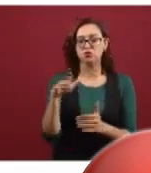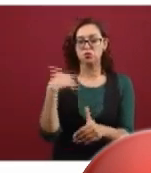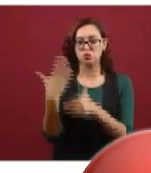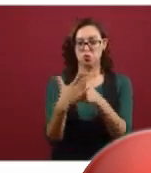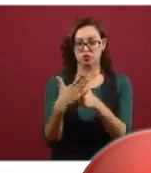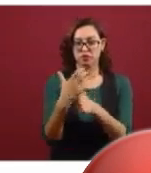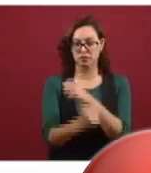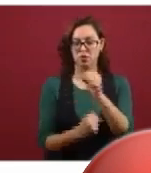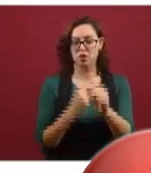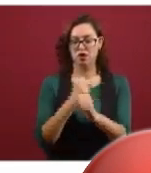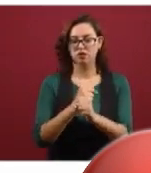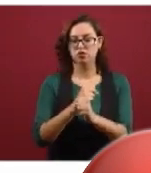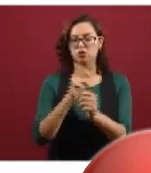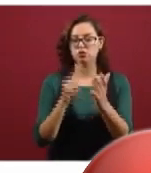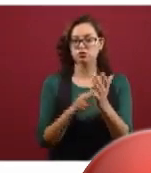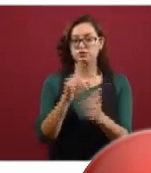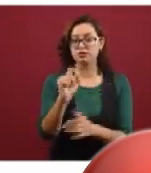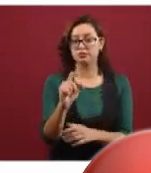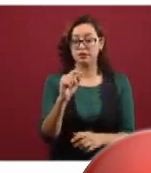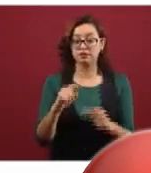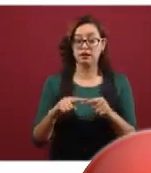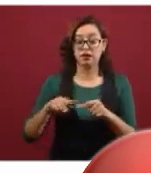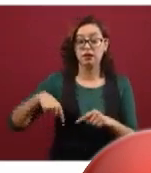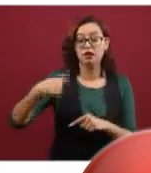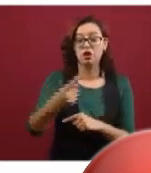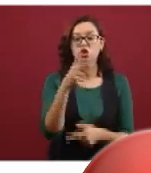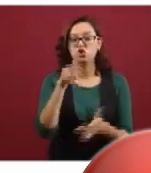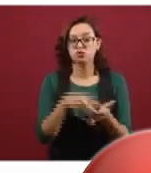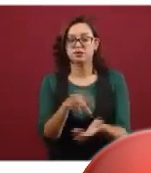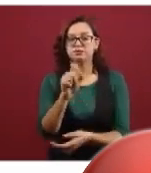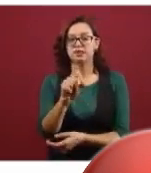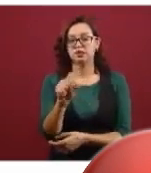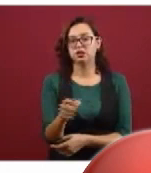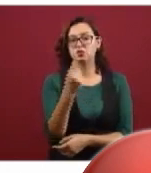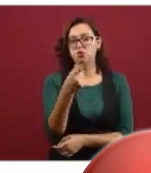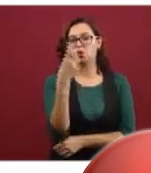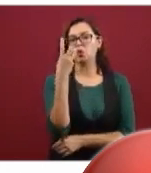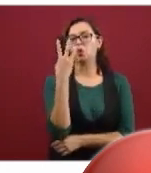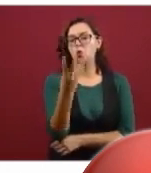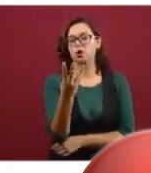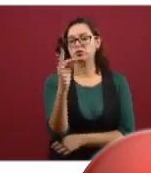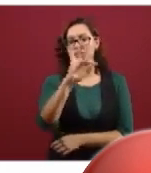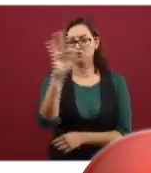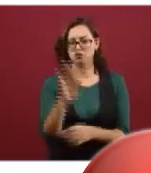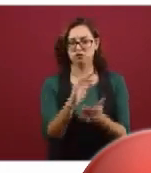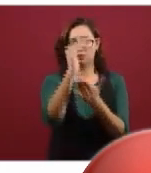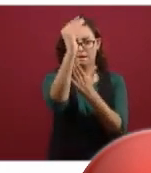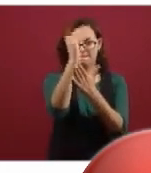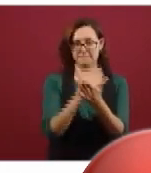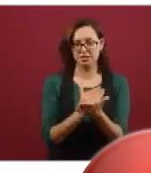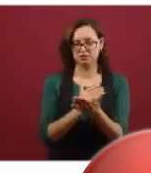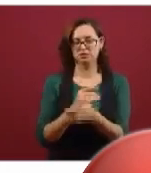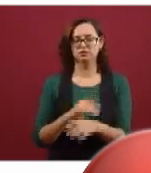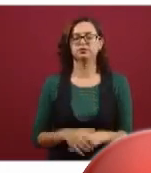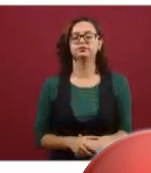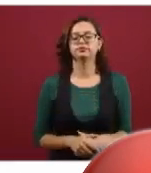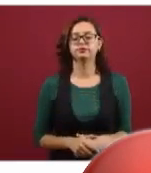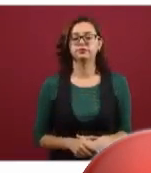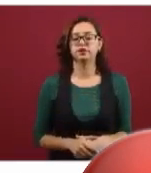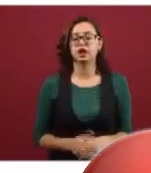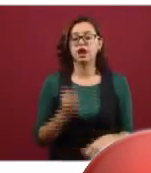año 2020 y de 4% para el 2021. Cabe señalar que la tasa actual